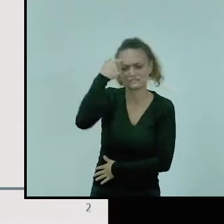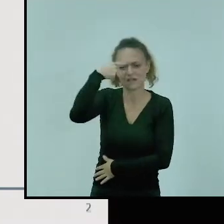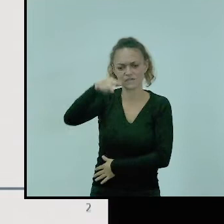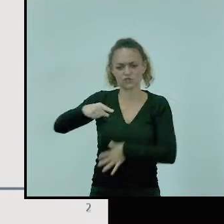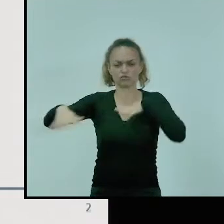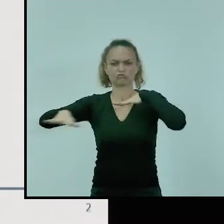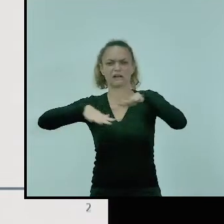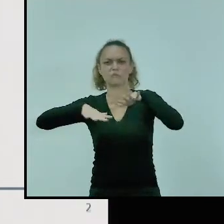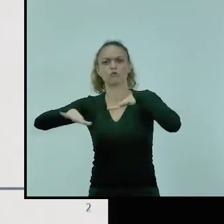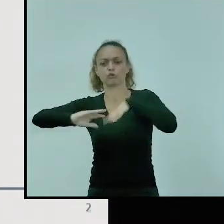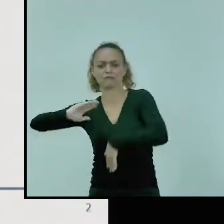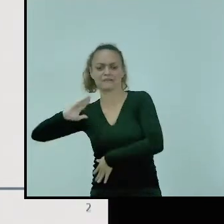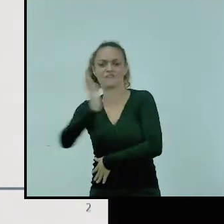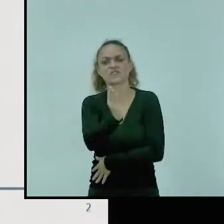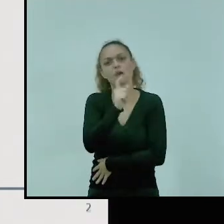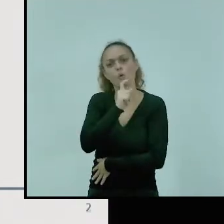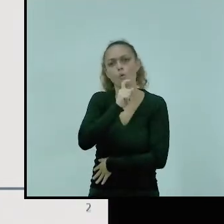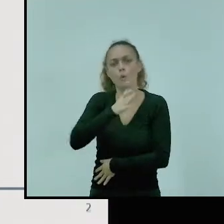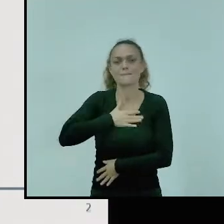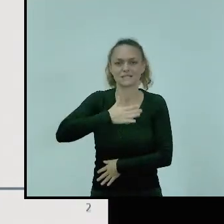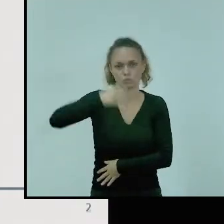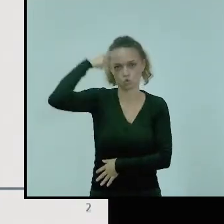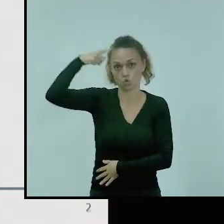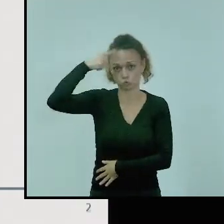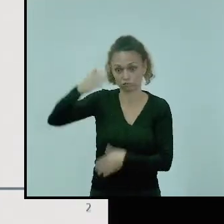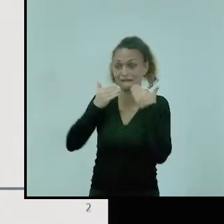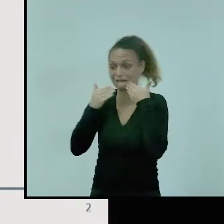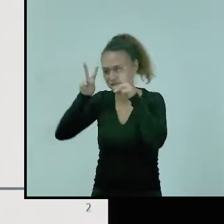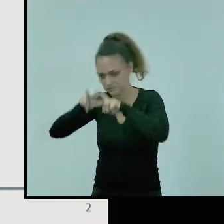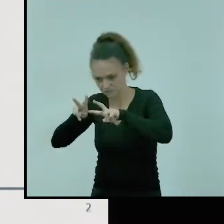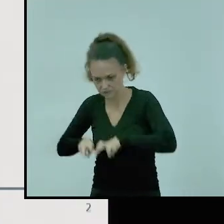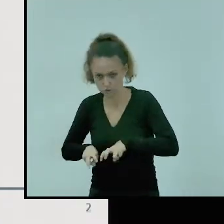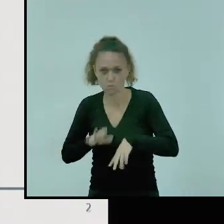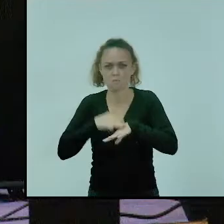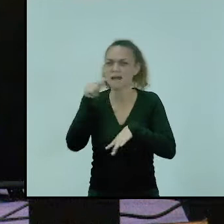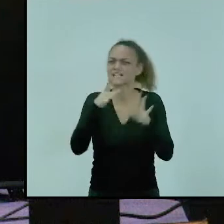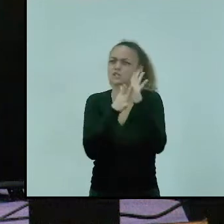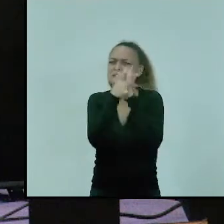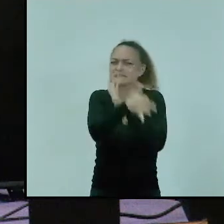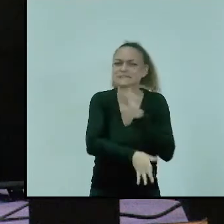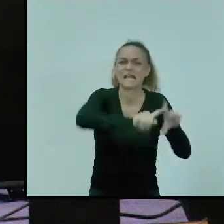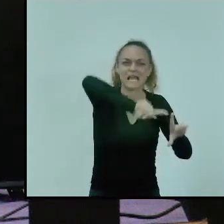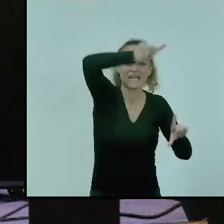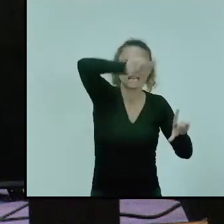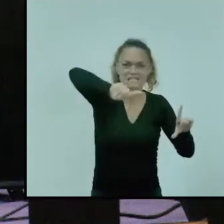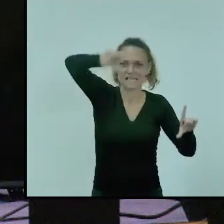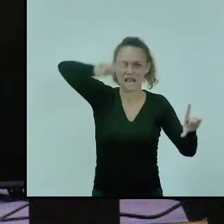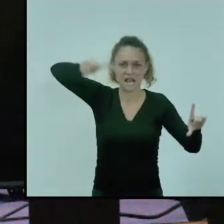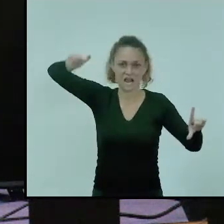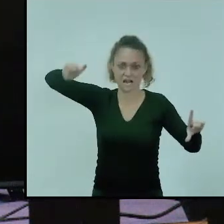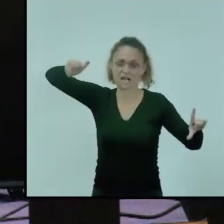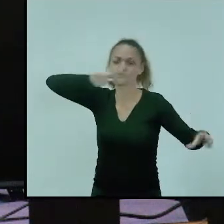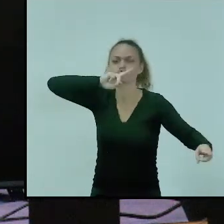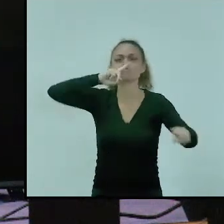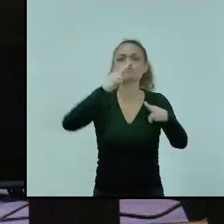el patrimonio cultural. Para ello, definimos una escala que denominamos efectos de